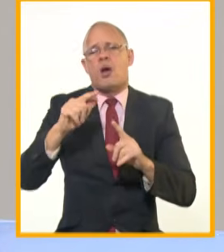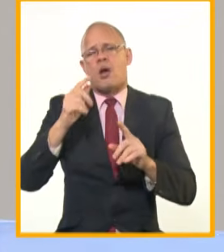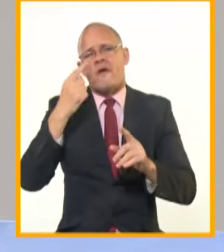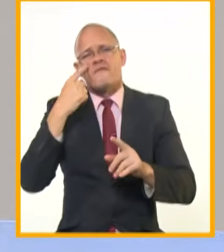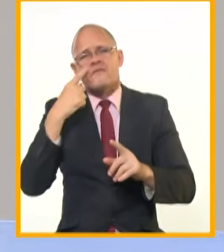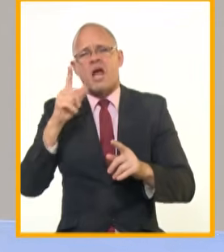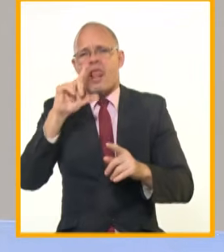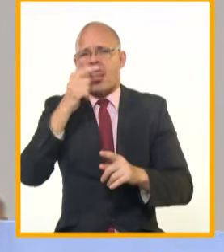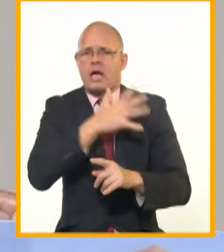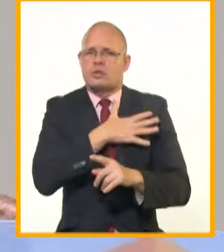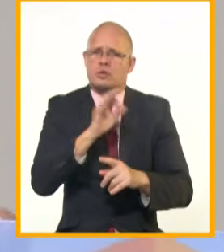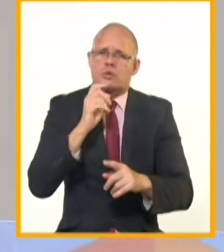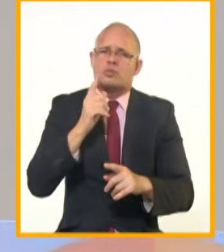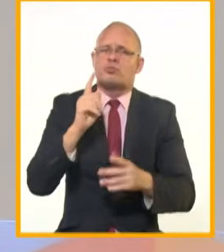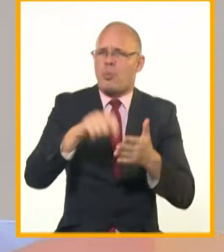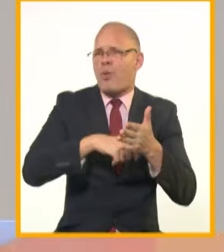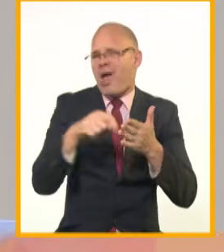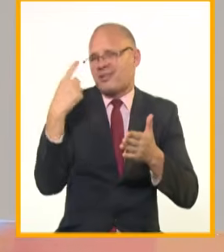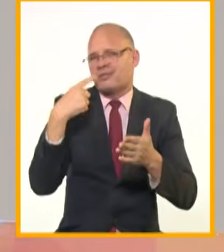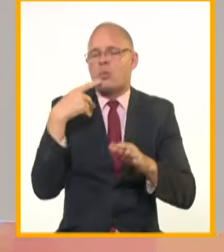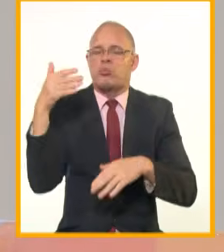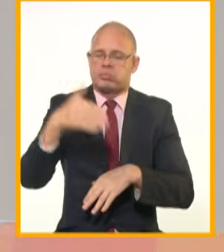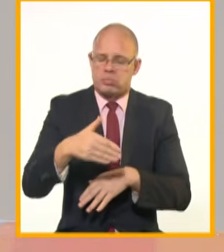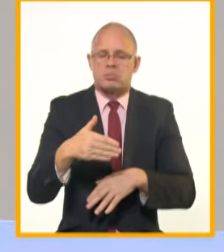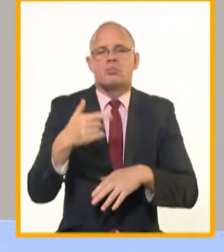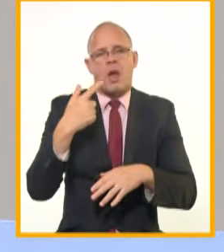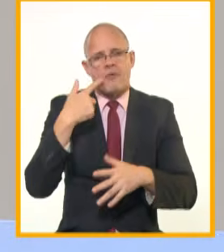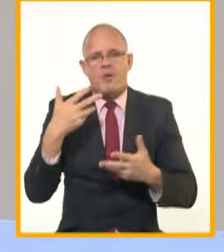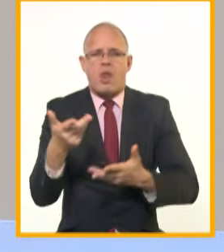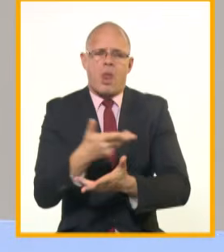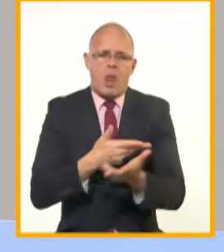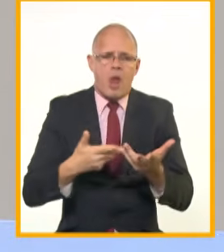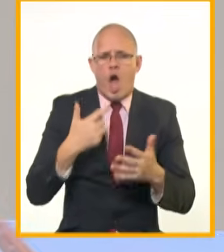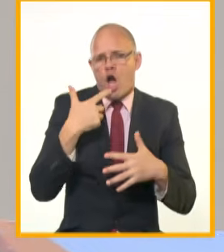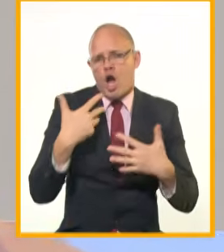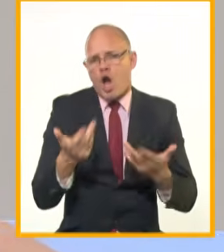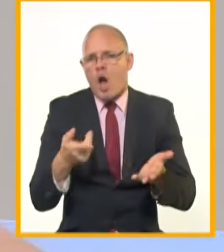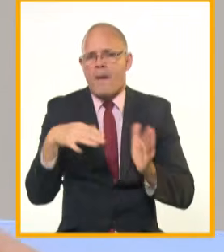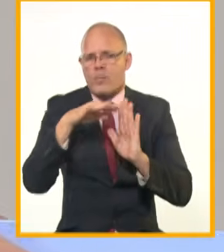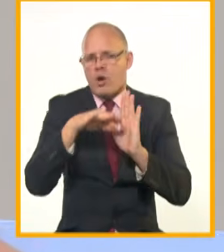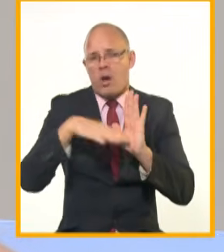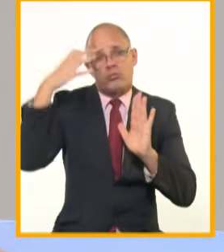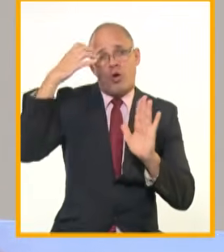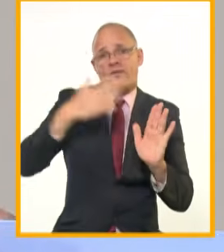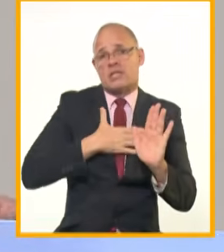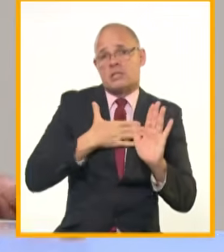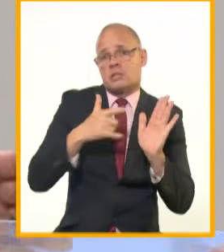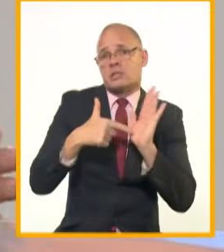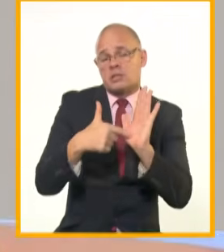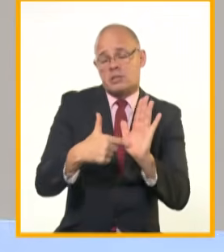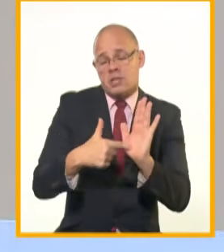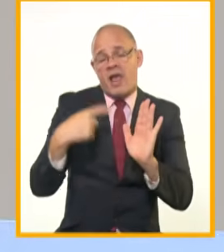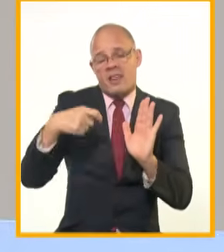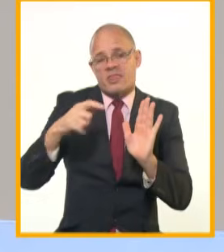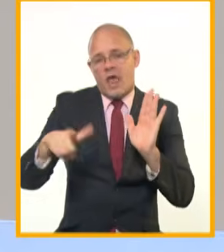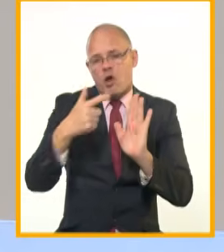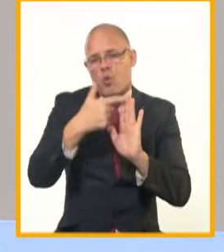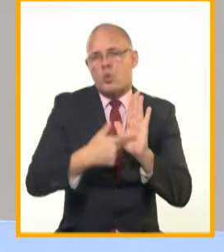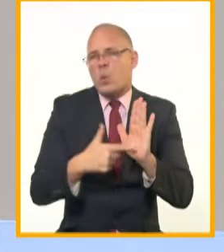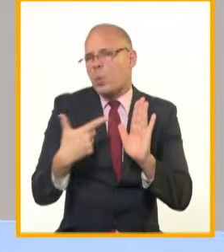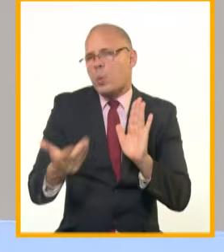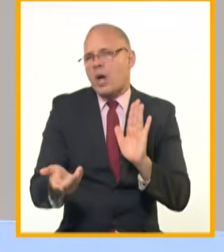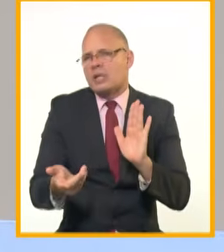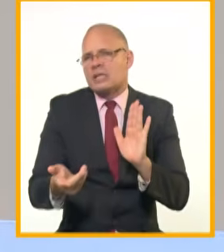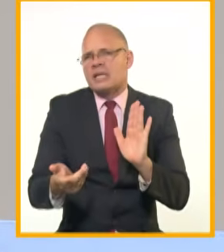de compañeros de la estrategia de la provincia para implementar el programa de gobierno. El programa de gobierno que hay que llevarlo no basta con que